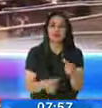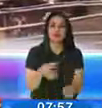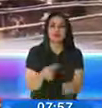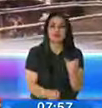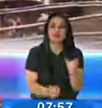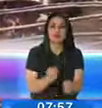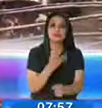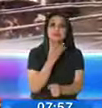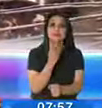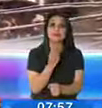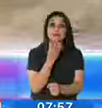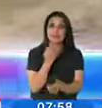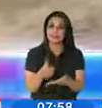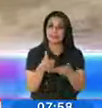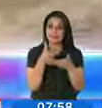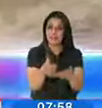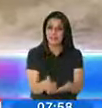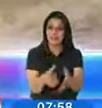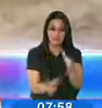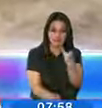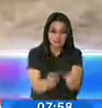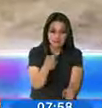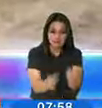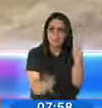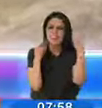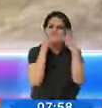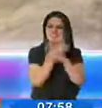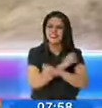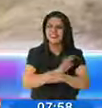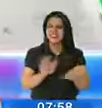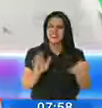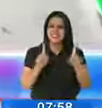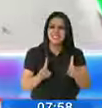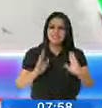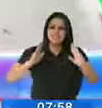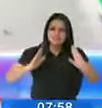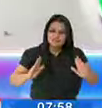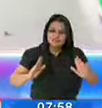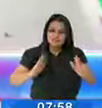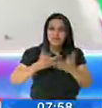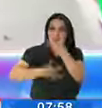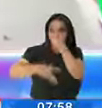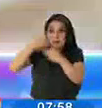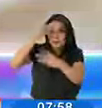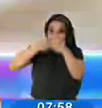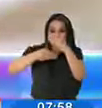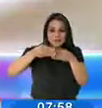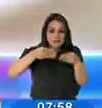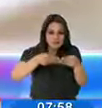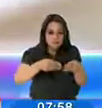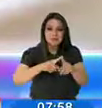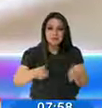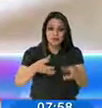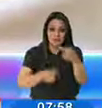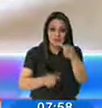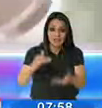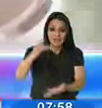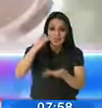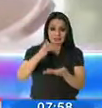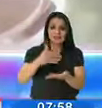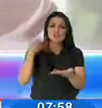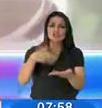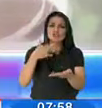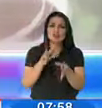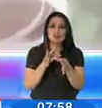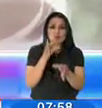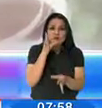chivas. Pudimos ayudar en esa labor, no es tan difícil si se pone atención y nos dejamos guiar, pero de la leche elaboran los deliciosos